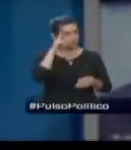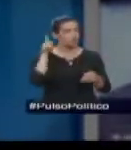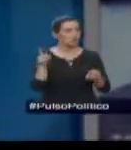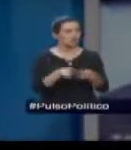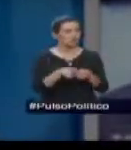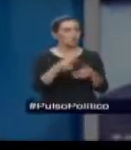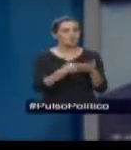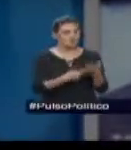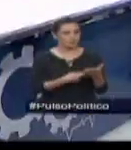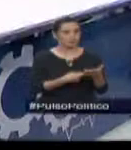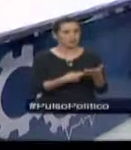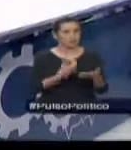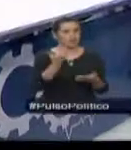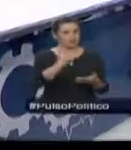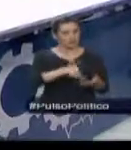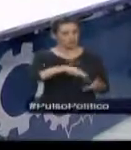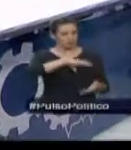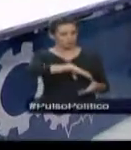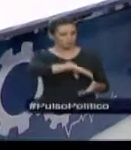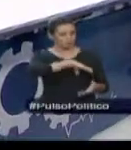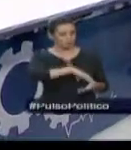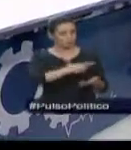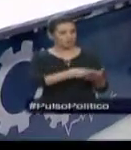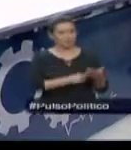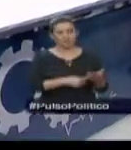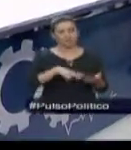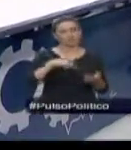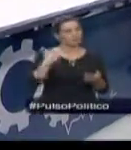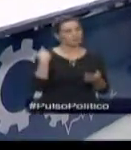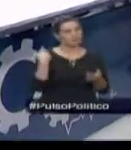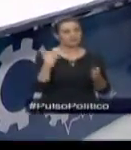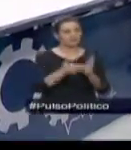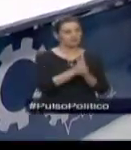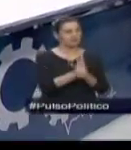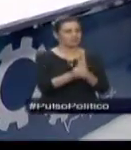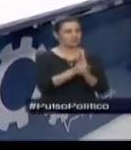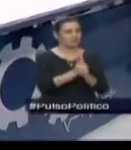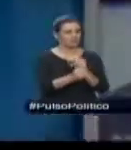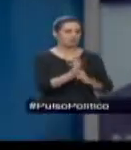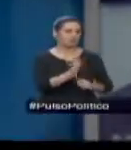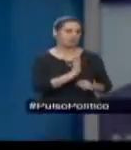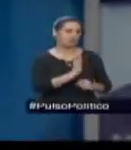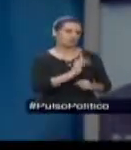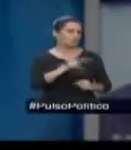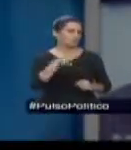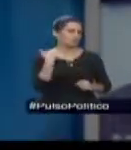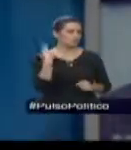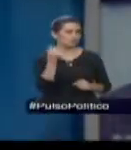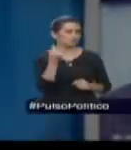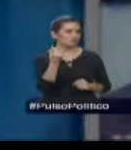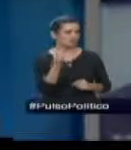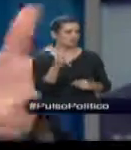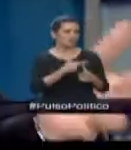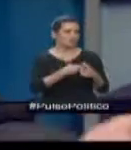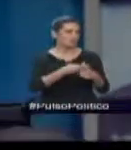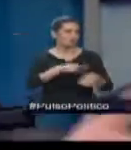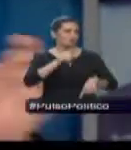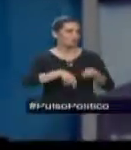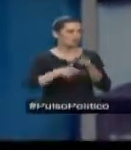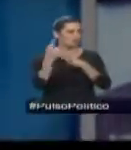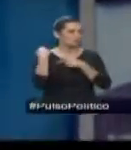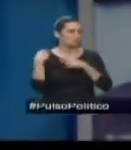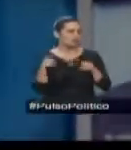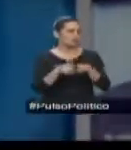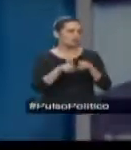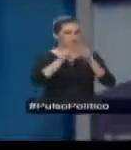que efectivamente hay municipios que por su capacidad técnica por su escasa capacidad financiera no pueden asumir competencias como la de